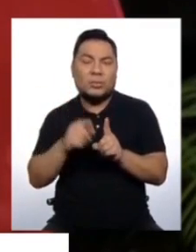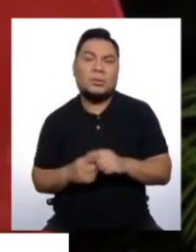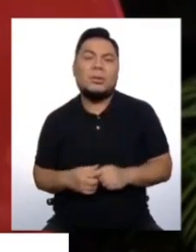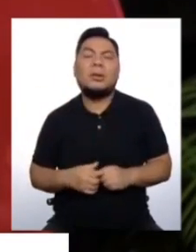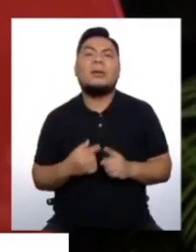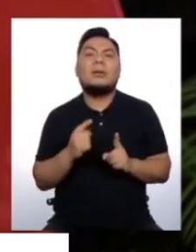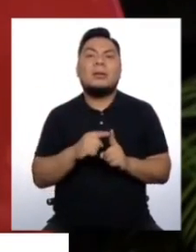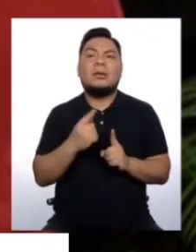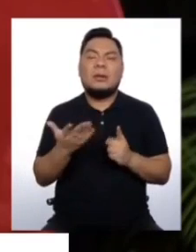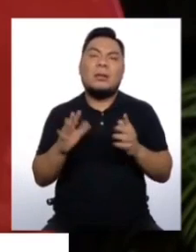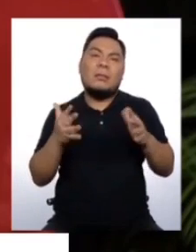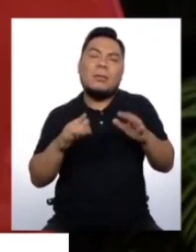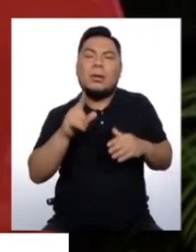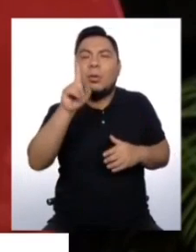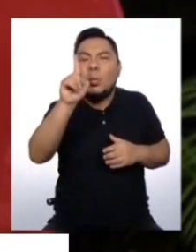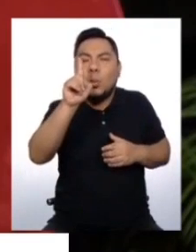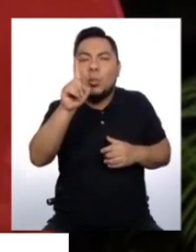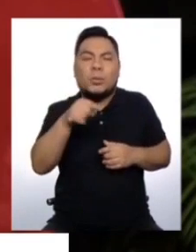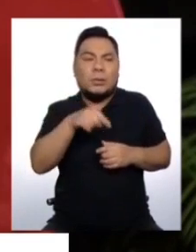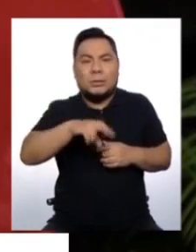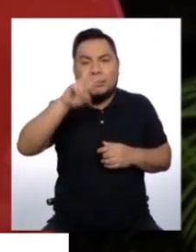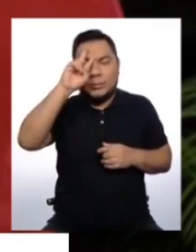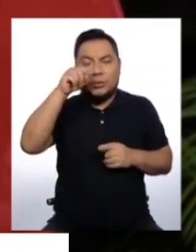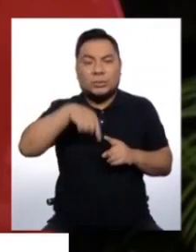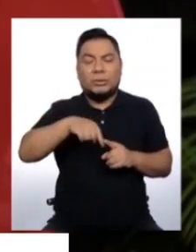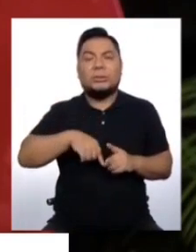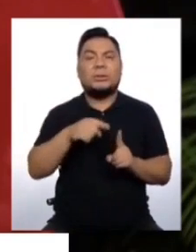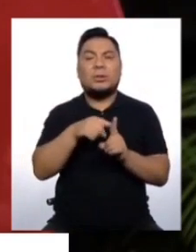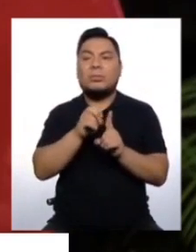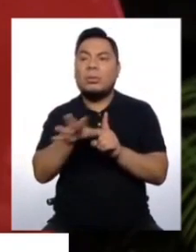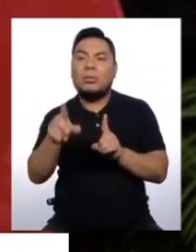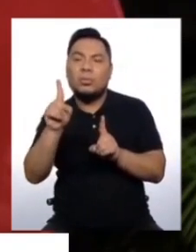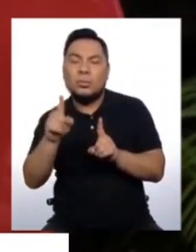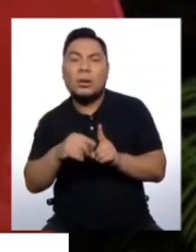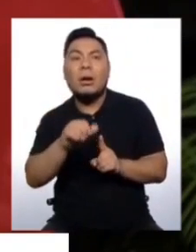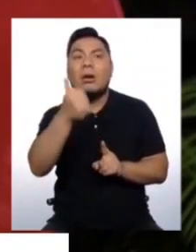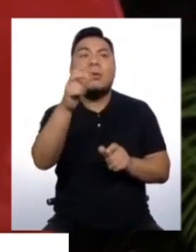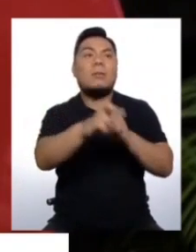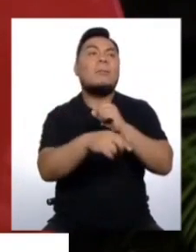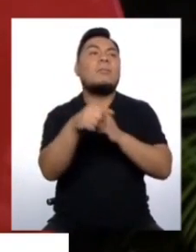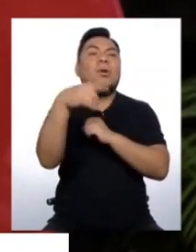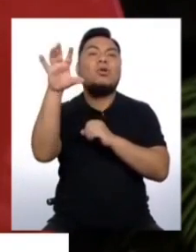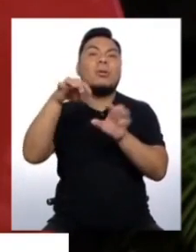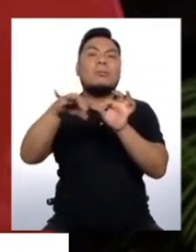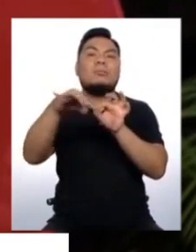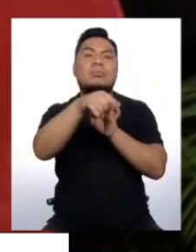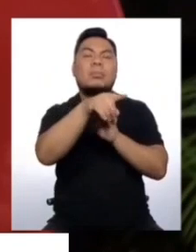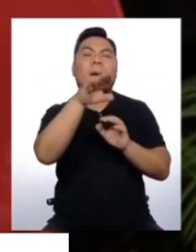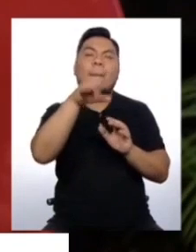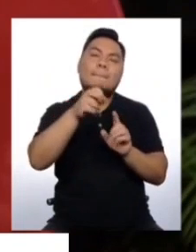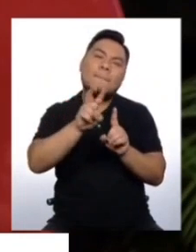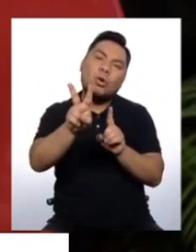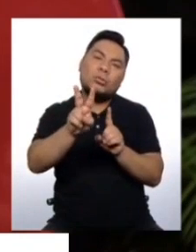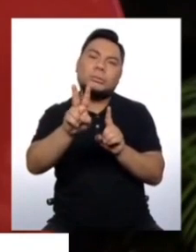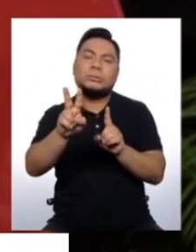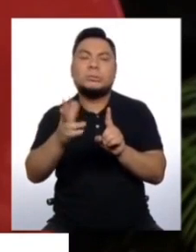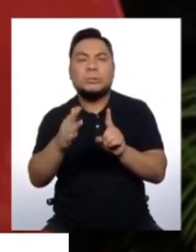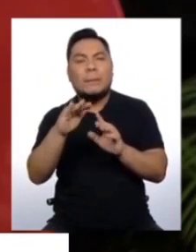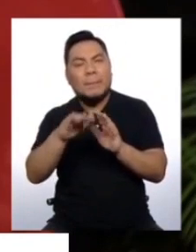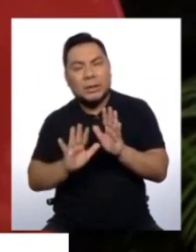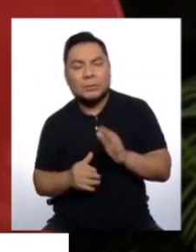Perú está alrededor de uno. Algunas regiones puede estar un poquito más, algunas regiones un poquito menos. Y este es uno de